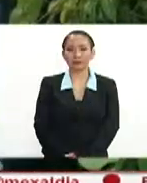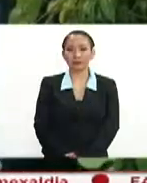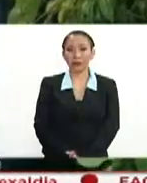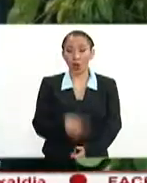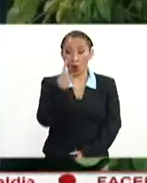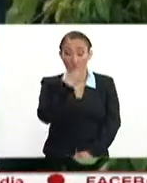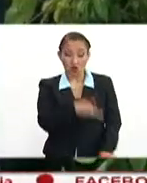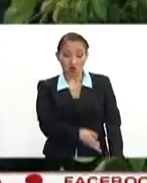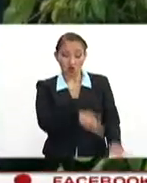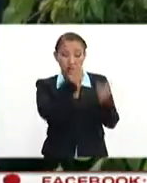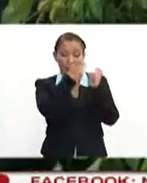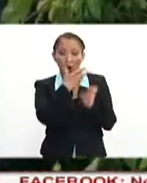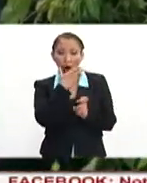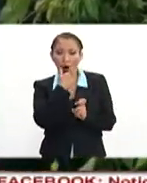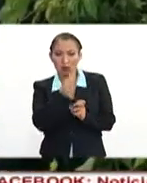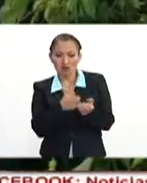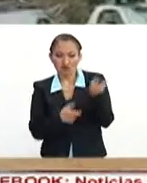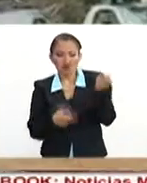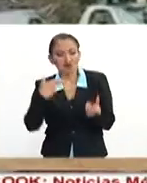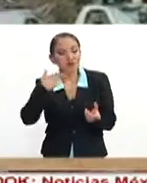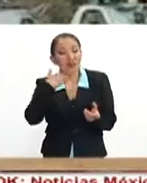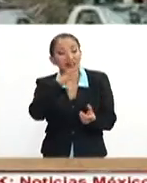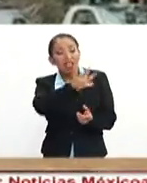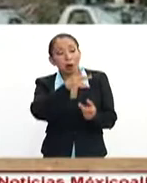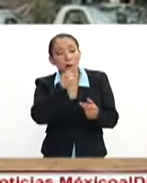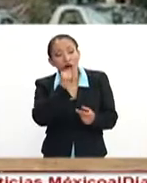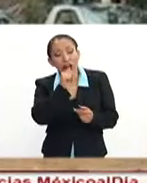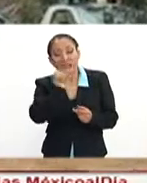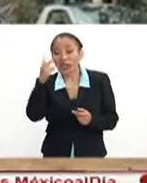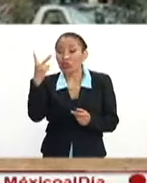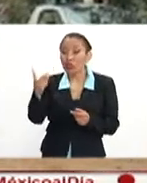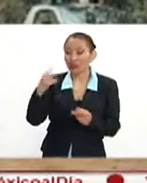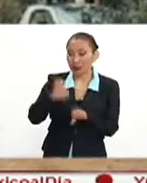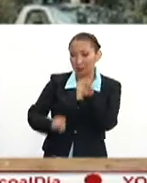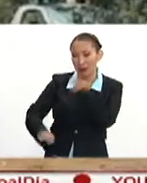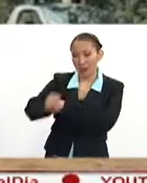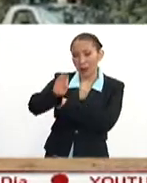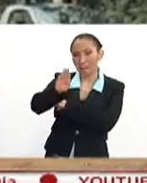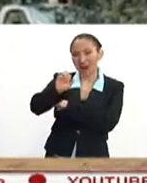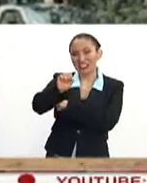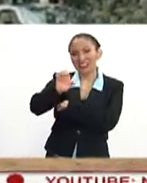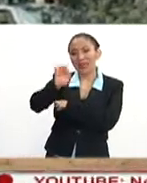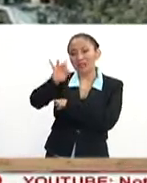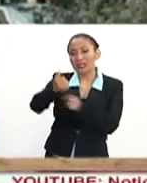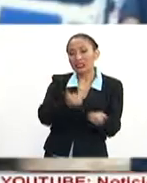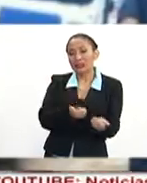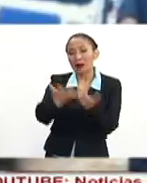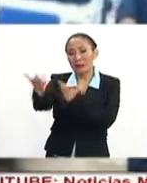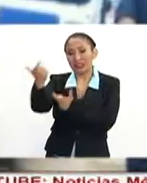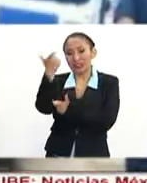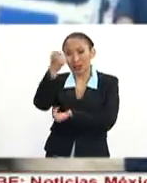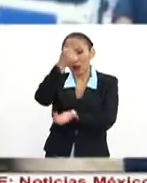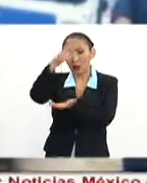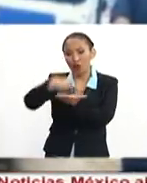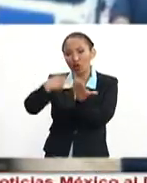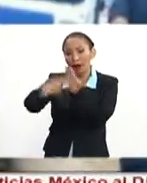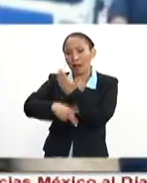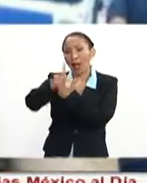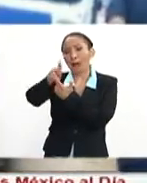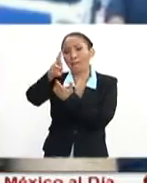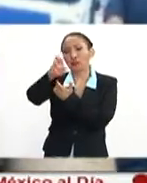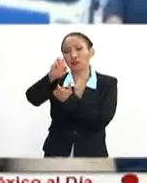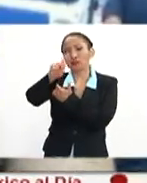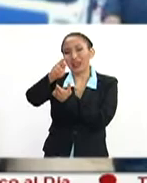Durante un asalto, hombres armados asesinaron a 5 policías y a 2 empleados de Bansefi que transportaban recursos del programa